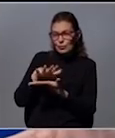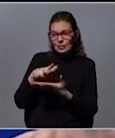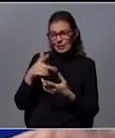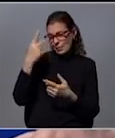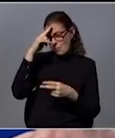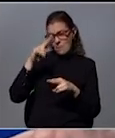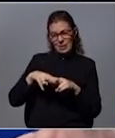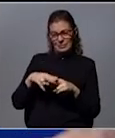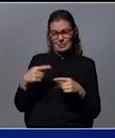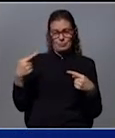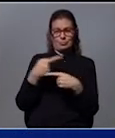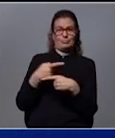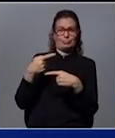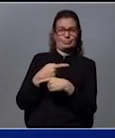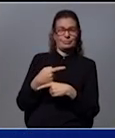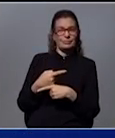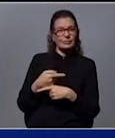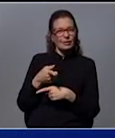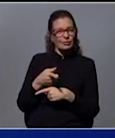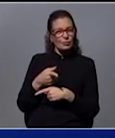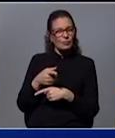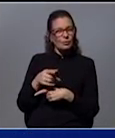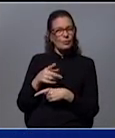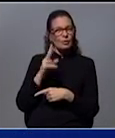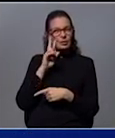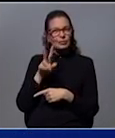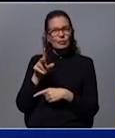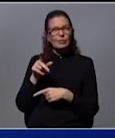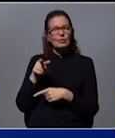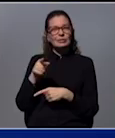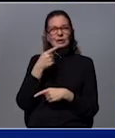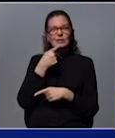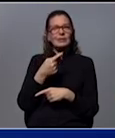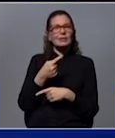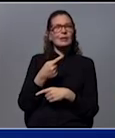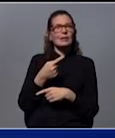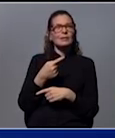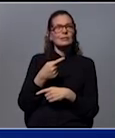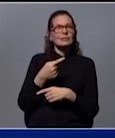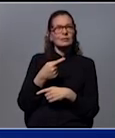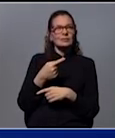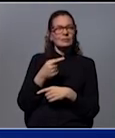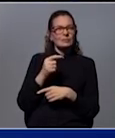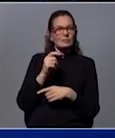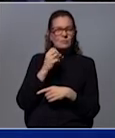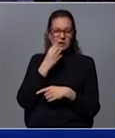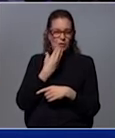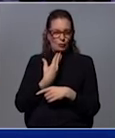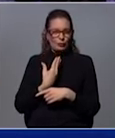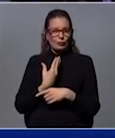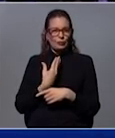tomando eso que usted dice no sería una estrategia o no podría ser una estrategia éste más exitosa